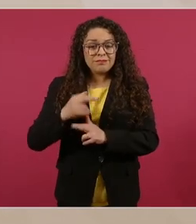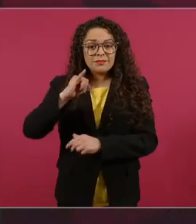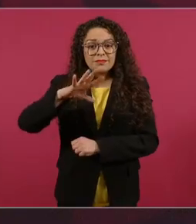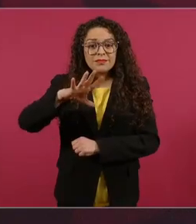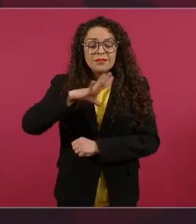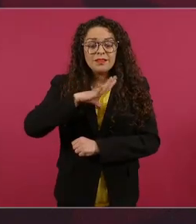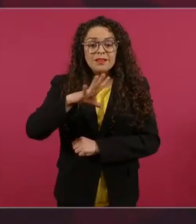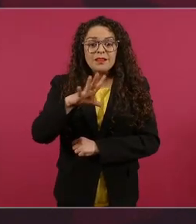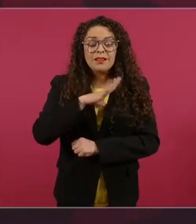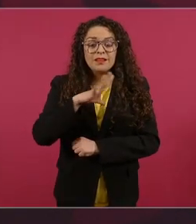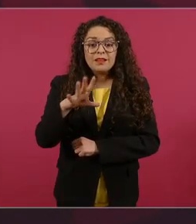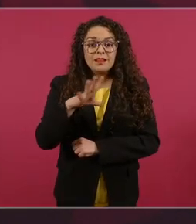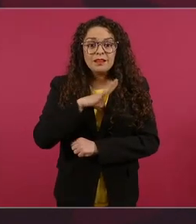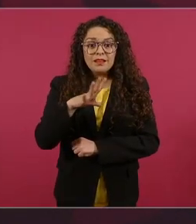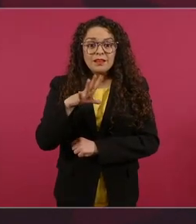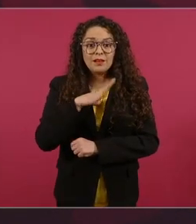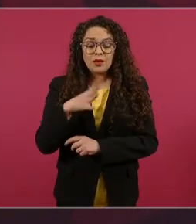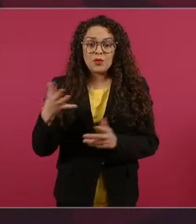Lo que pasa es